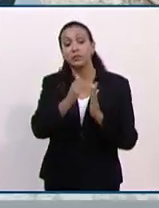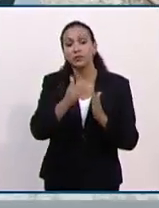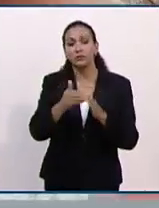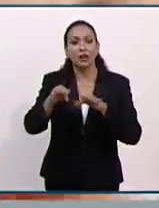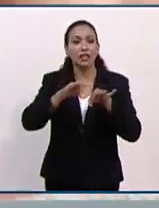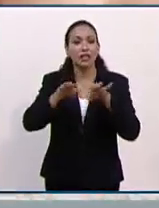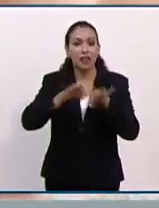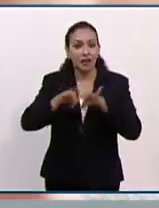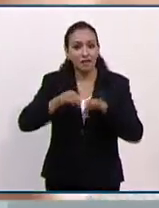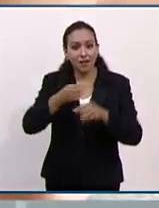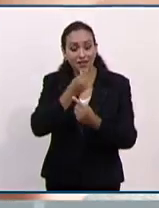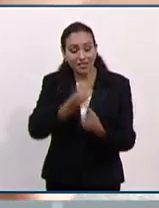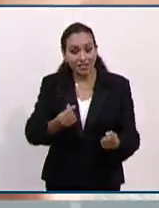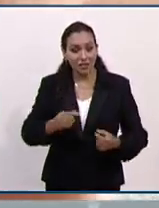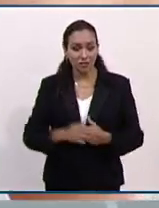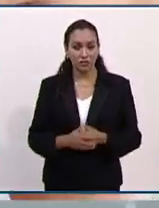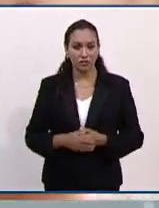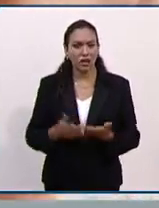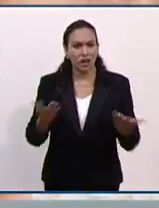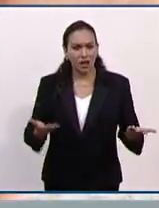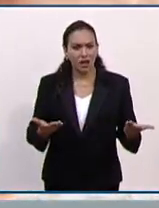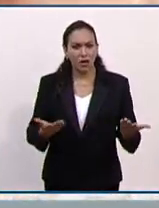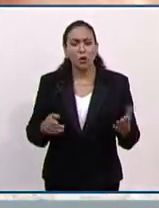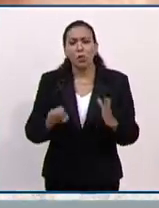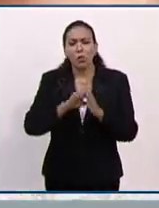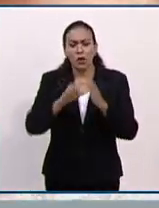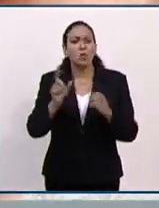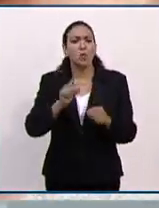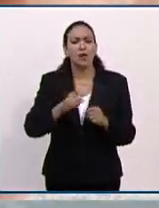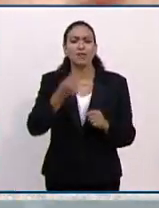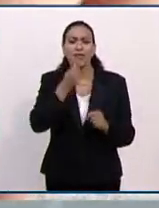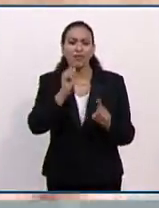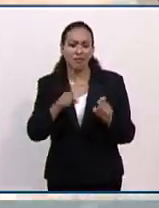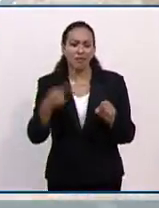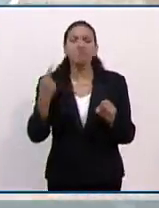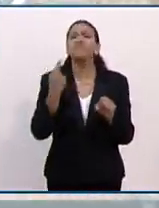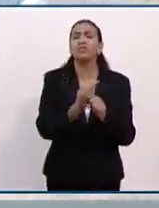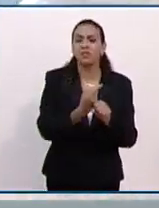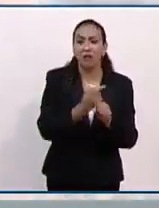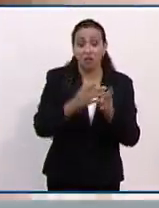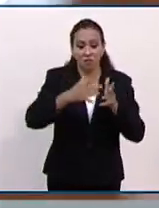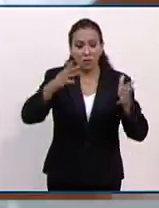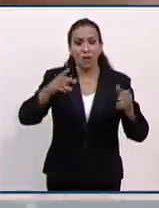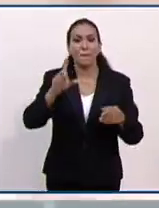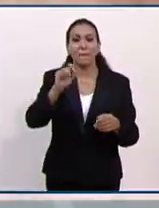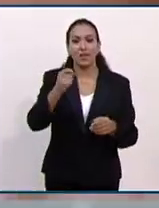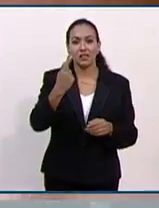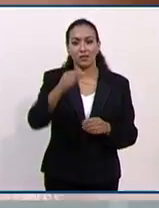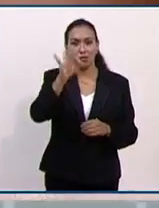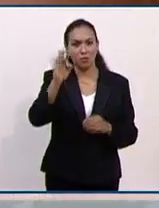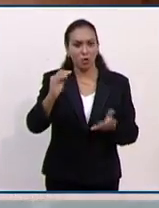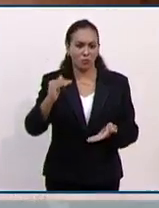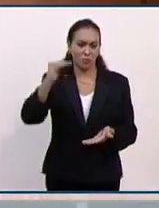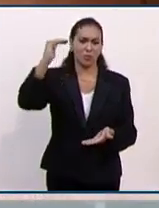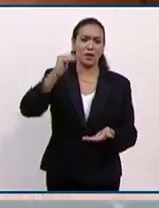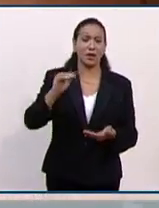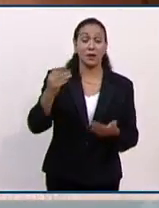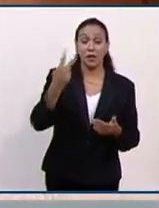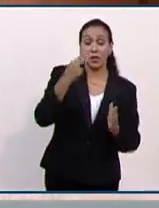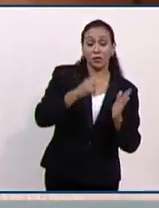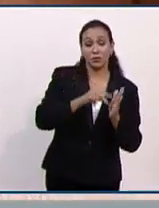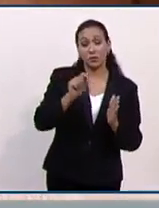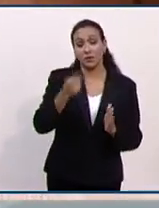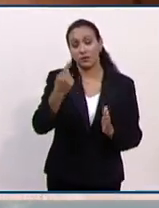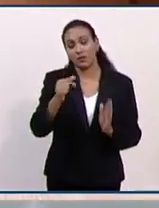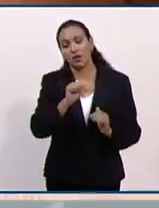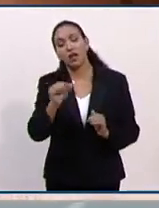trabajo infantil. La incidencia de casos de violencia sexual contra este sector creció más de 21% entre